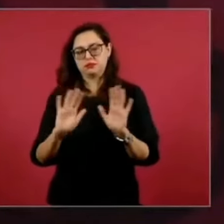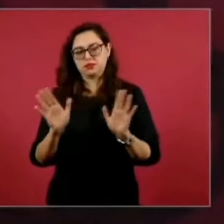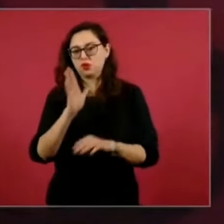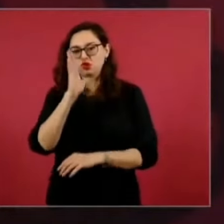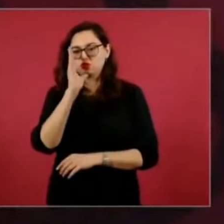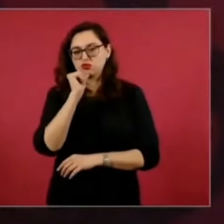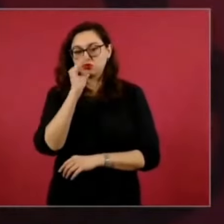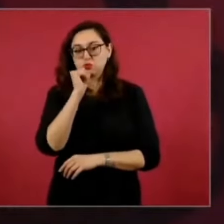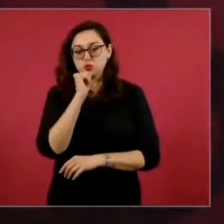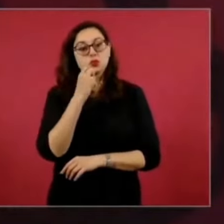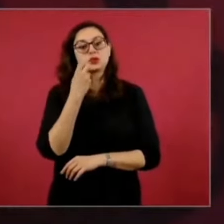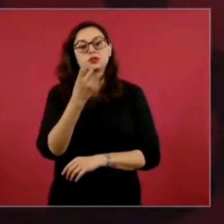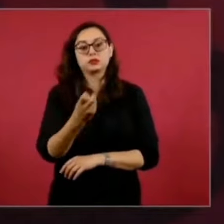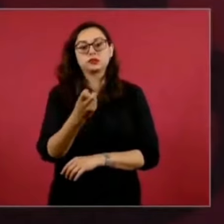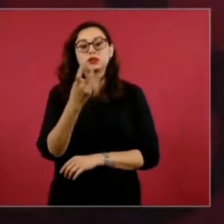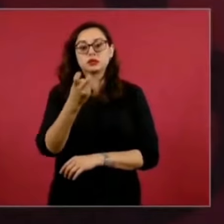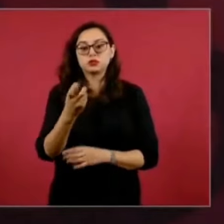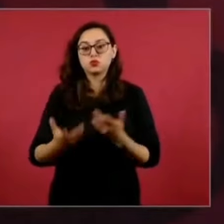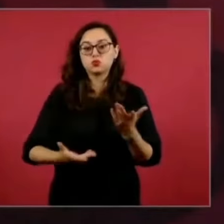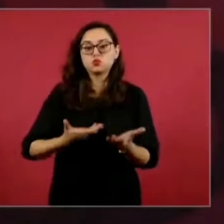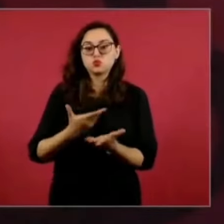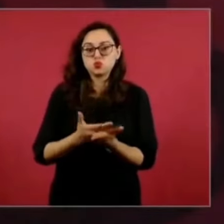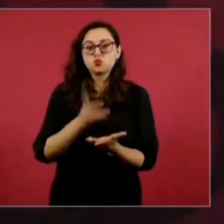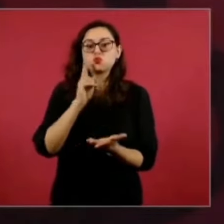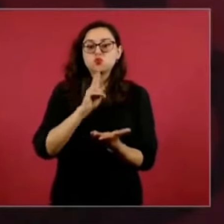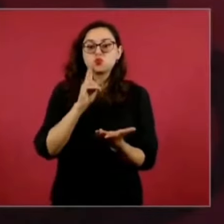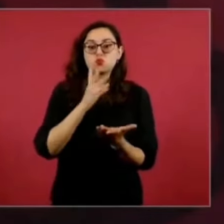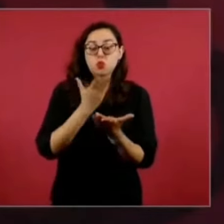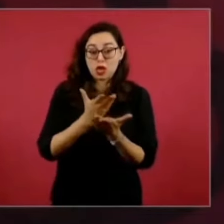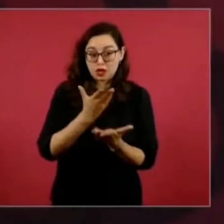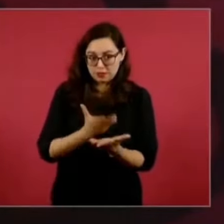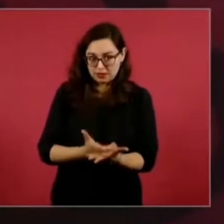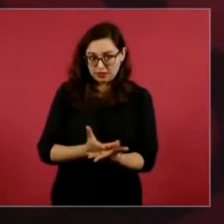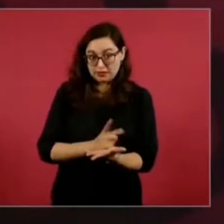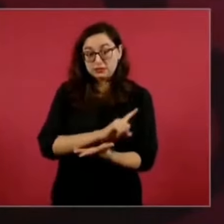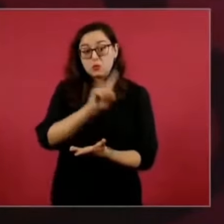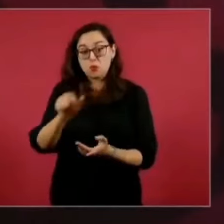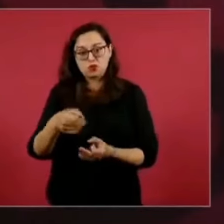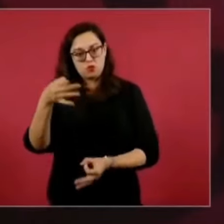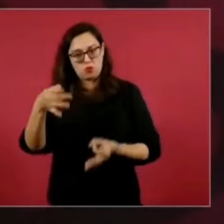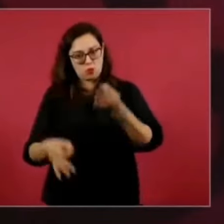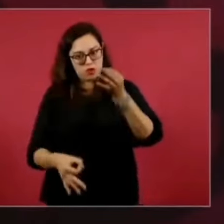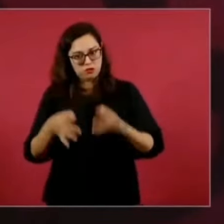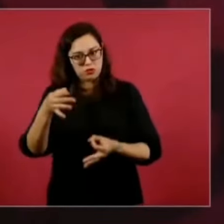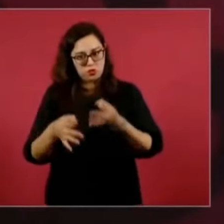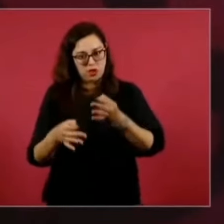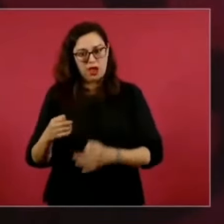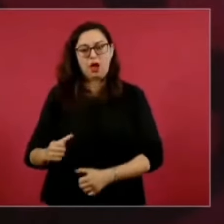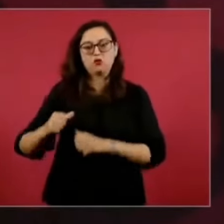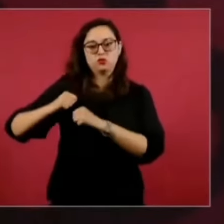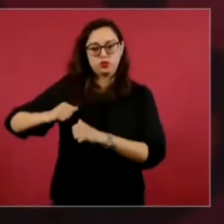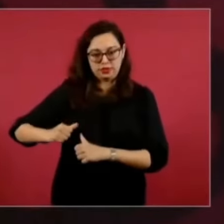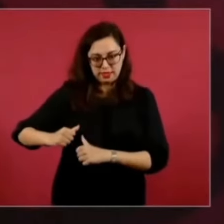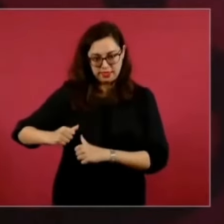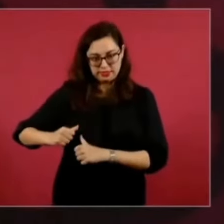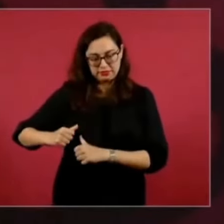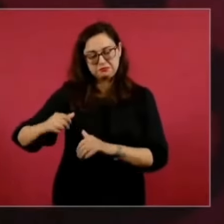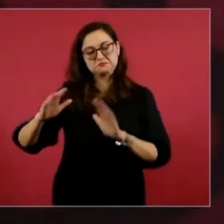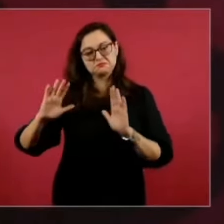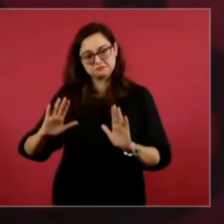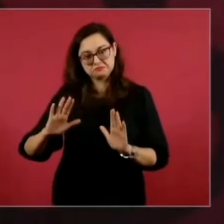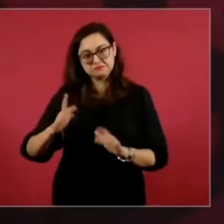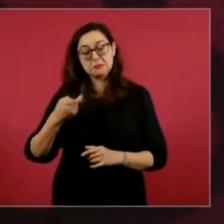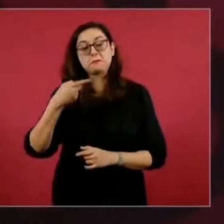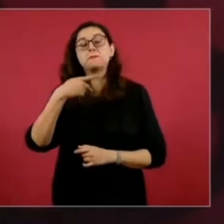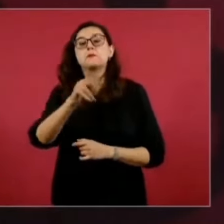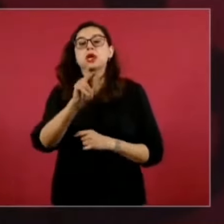para hacer una acusación pues hay que presentar pruebas y hay autoridades pero también en la